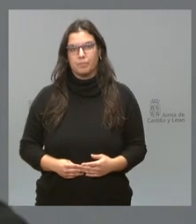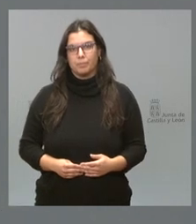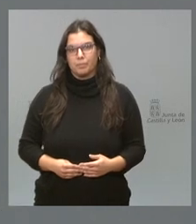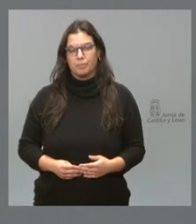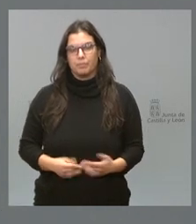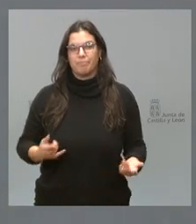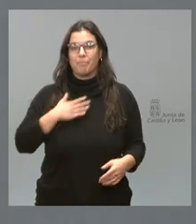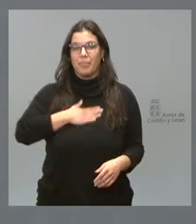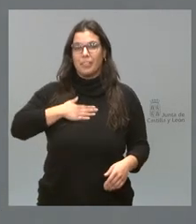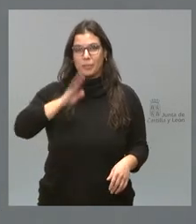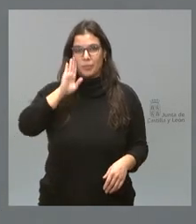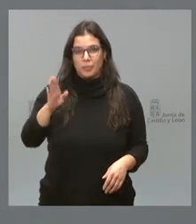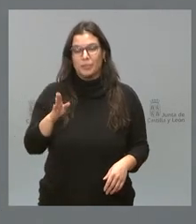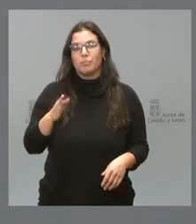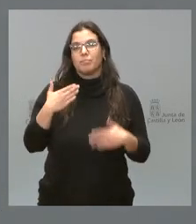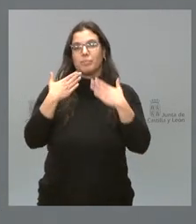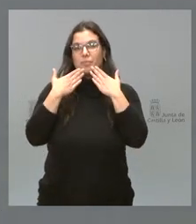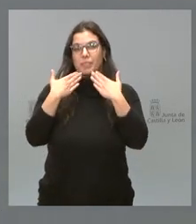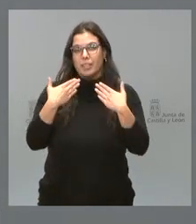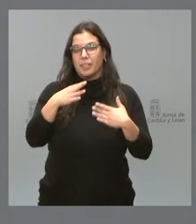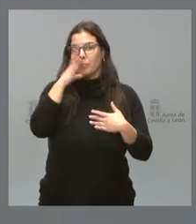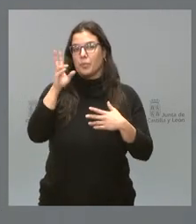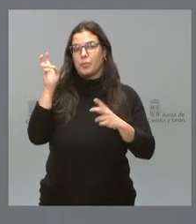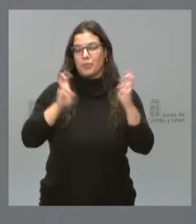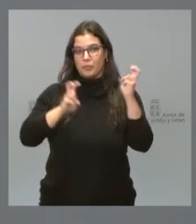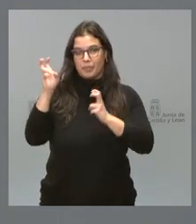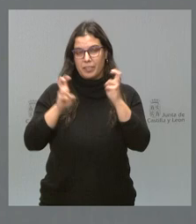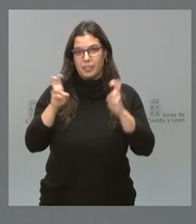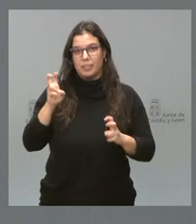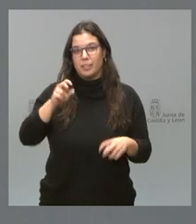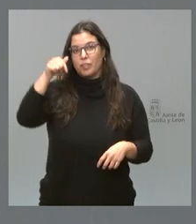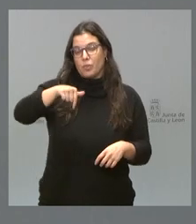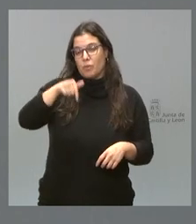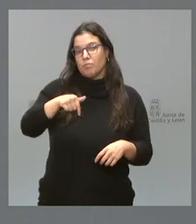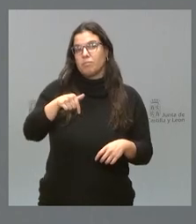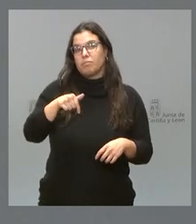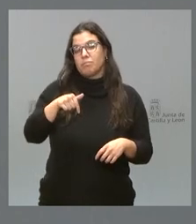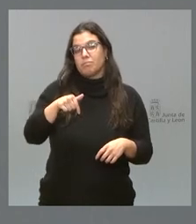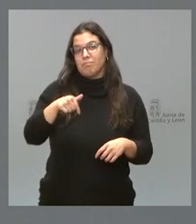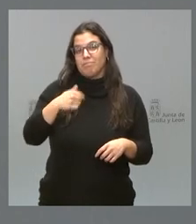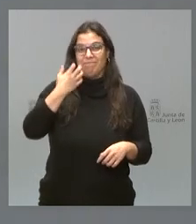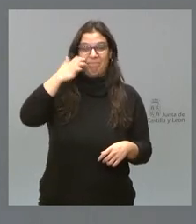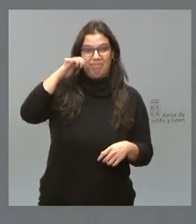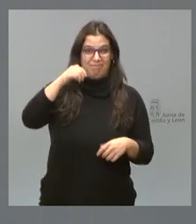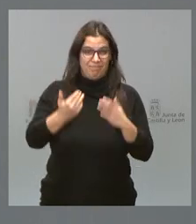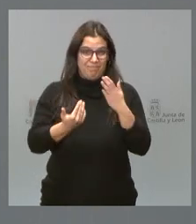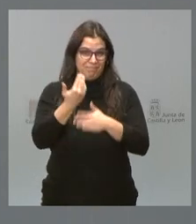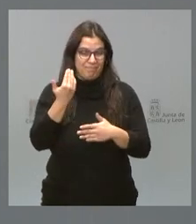saludarles Muchas gracias por su presencia hoy aquí está mañana Aunque no es habitual